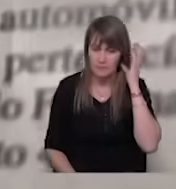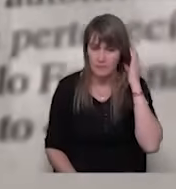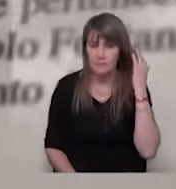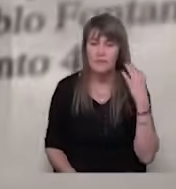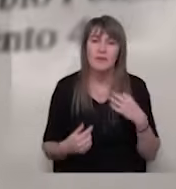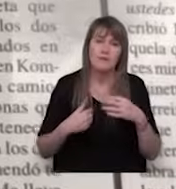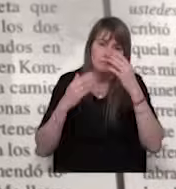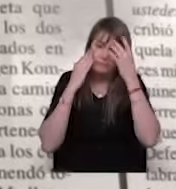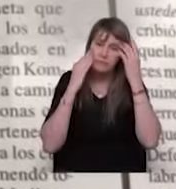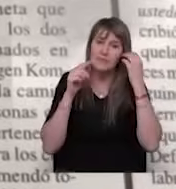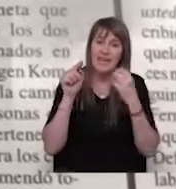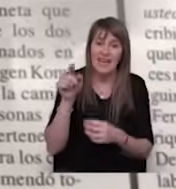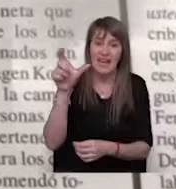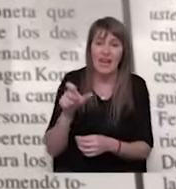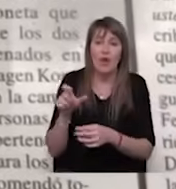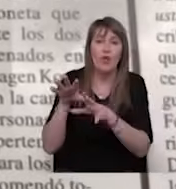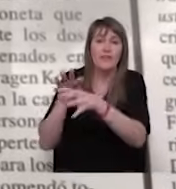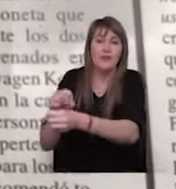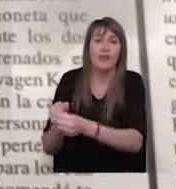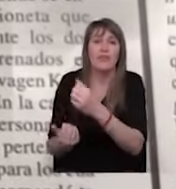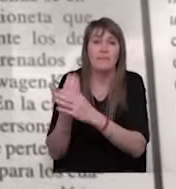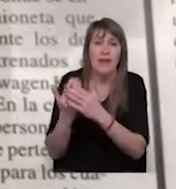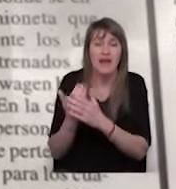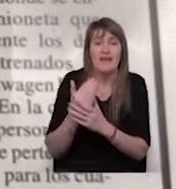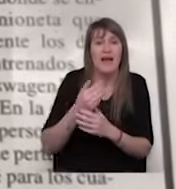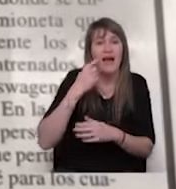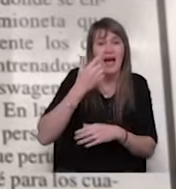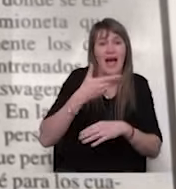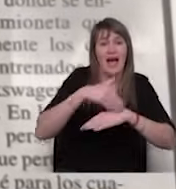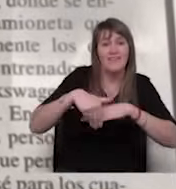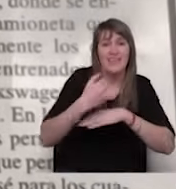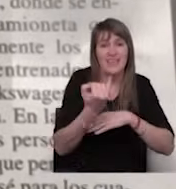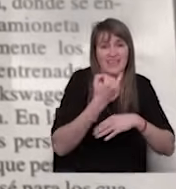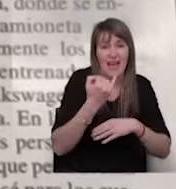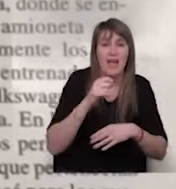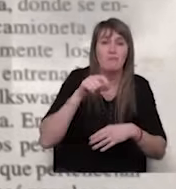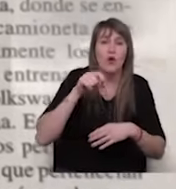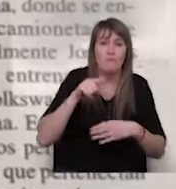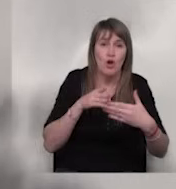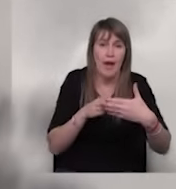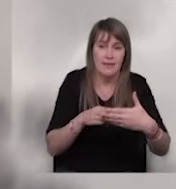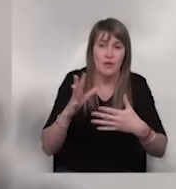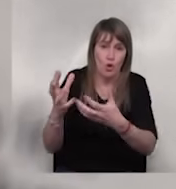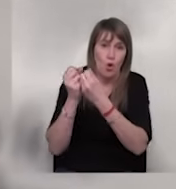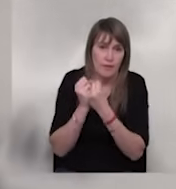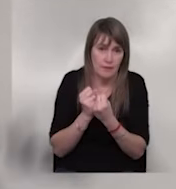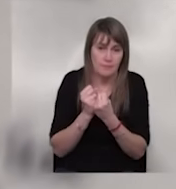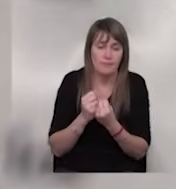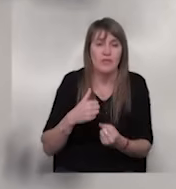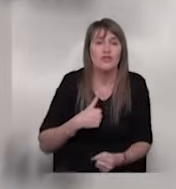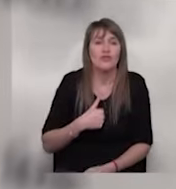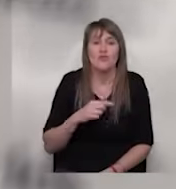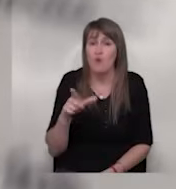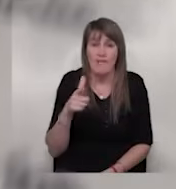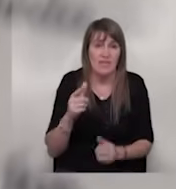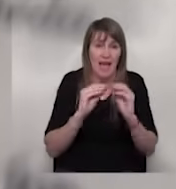Pude saber que Castañeto había sido detenido esa mañana en la avenida Italia propio por los dos funcionarios del Departamento 4 aludidos. Yo no poseía